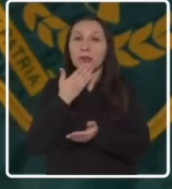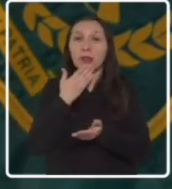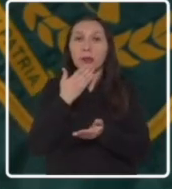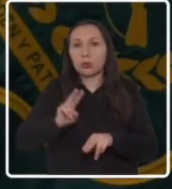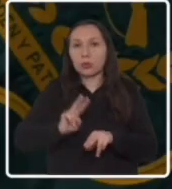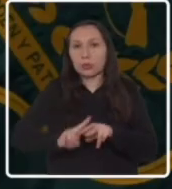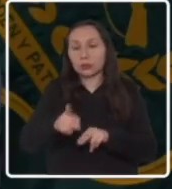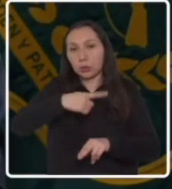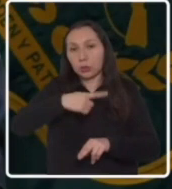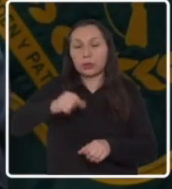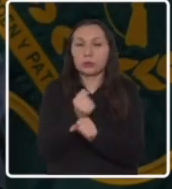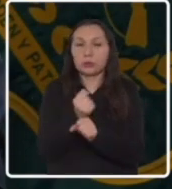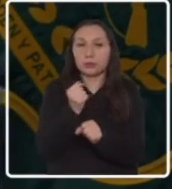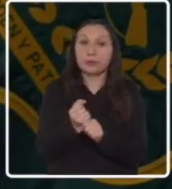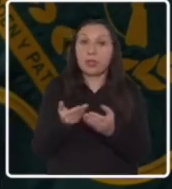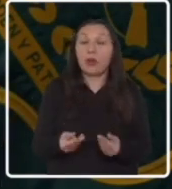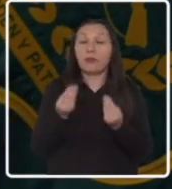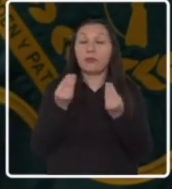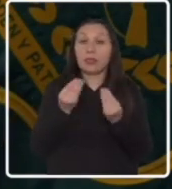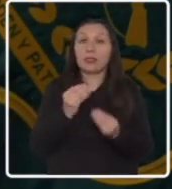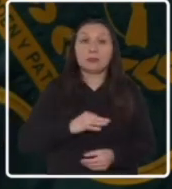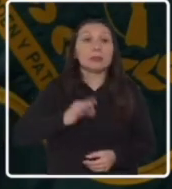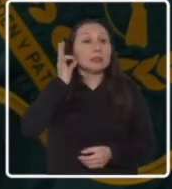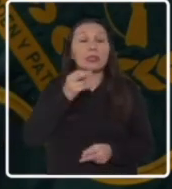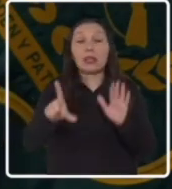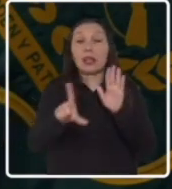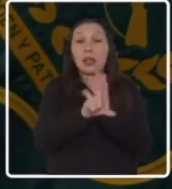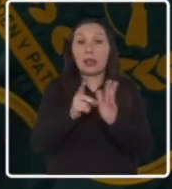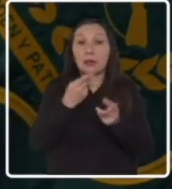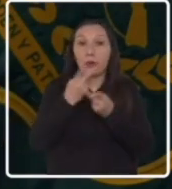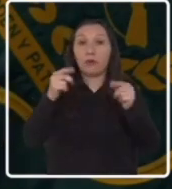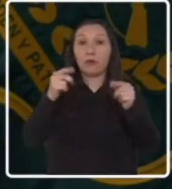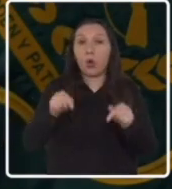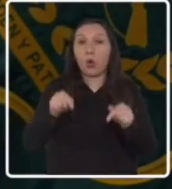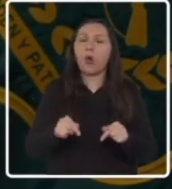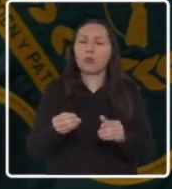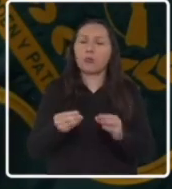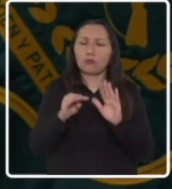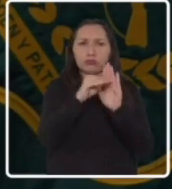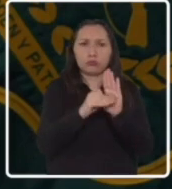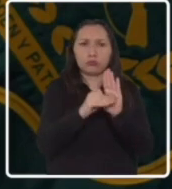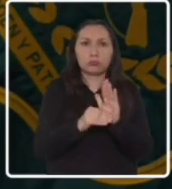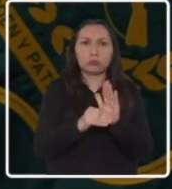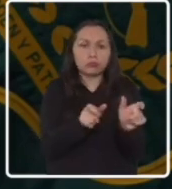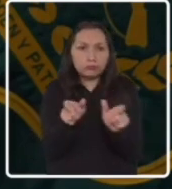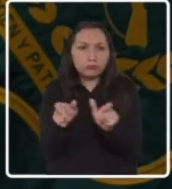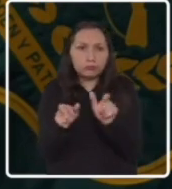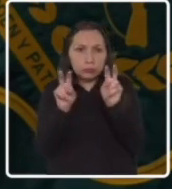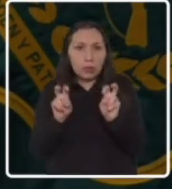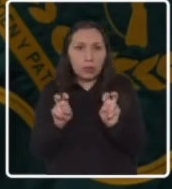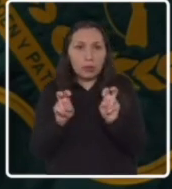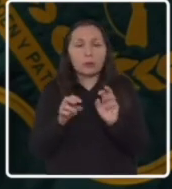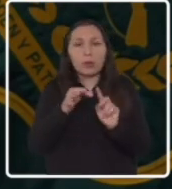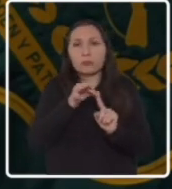y almacenamiento. Ahora, como bien decía la ministra, la ley que hoy se promulga es parte de una robusta agenda de seguridad que ha